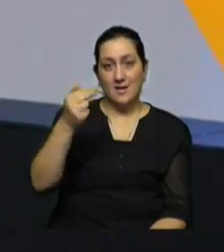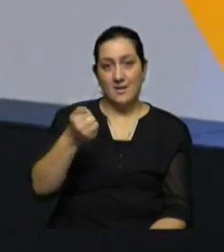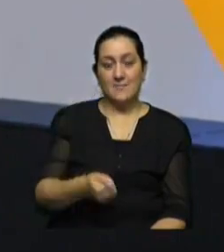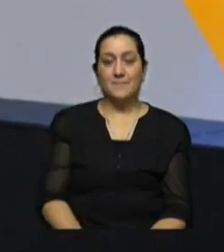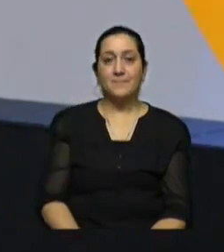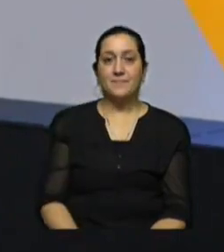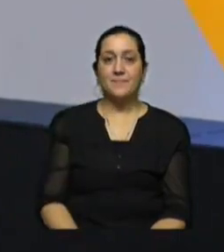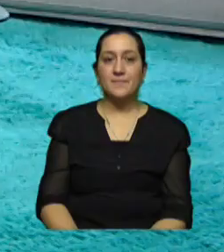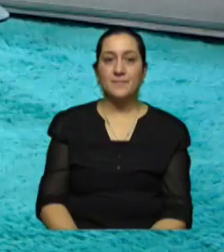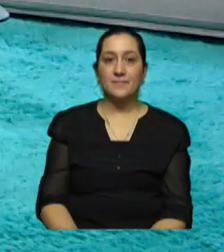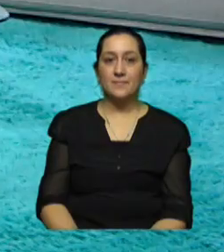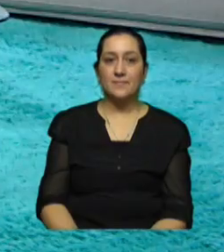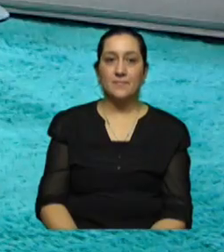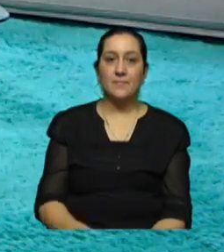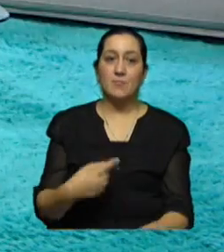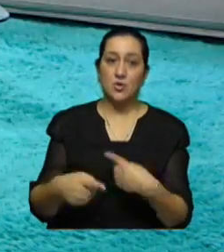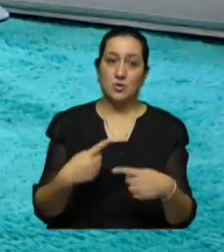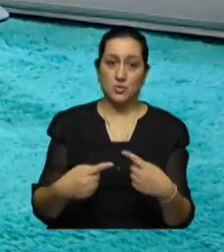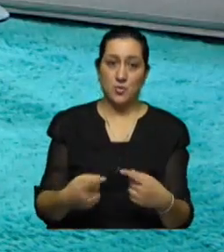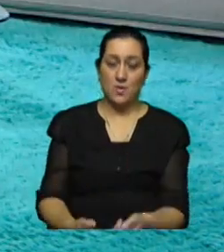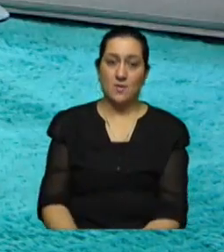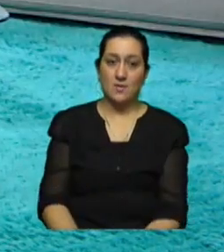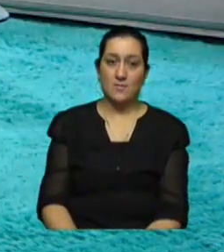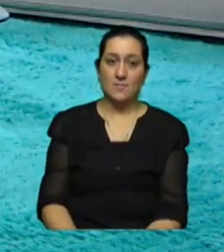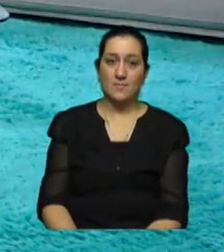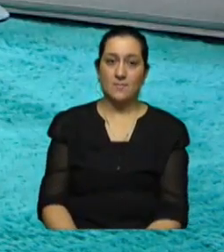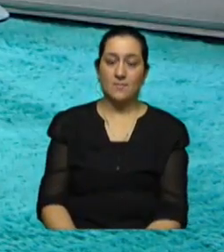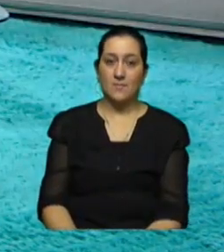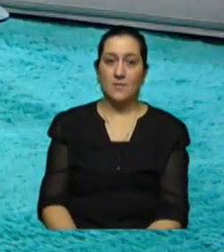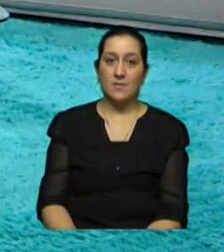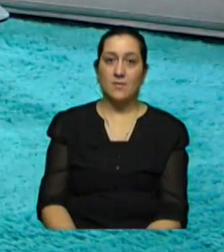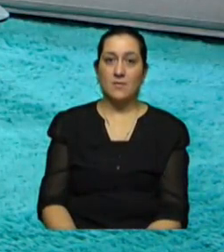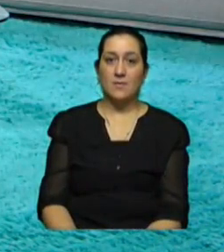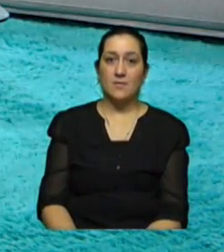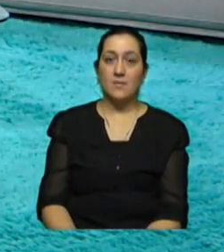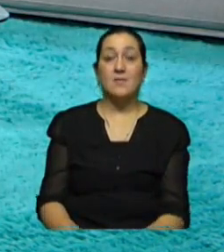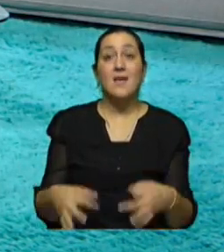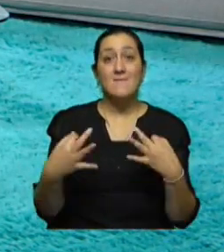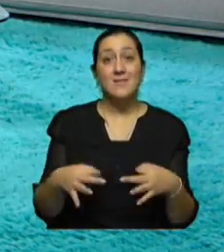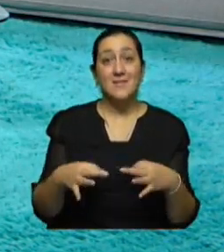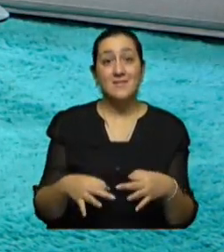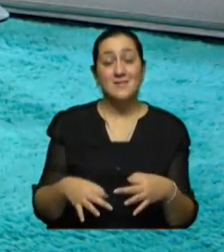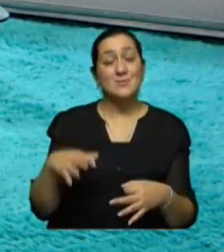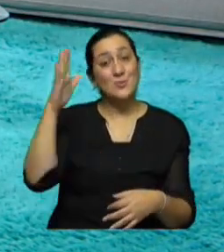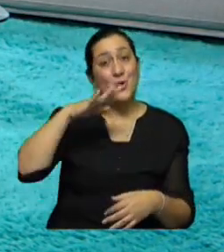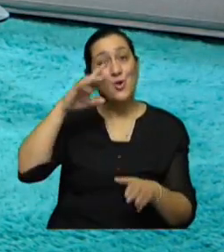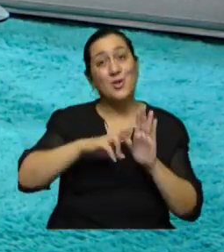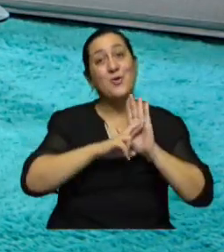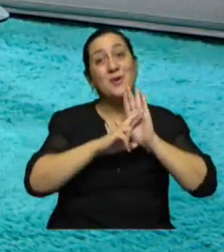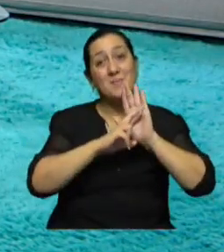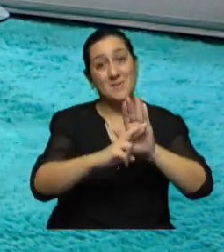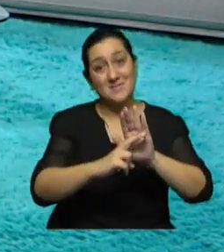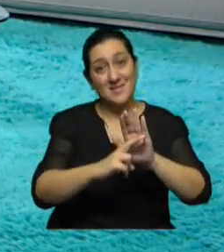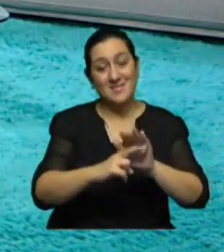Nayara, perfecto. Vamos a seguir el año que viene, esperemos continuar al aire. De verdad es un privilegio que nos representes y que estés haciendo